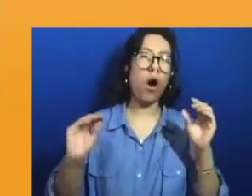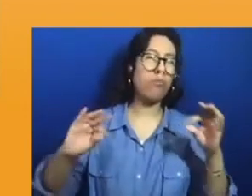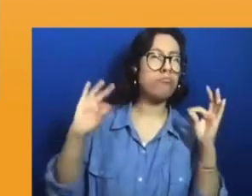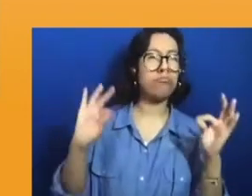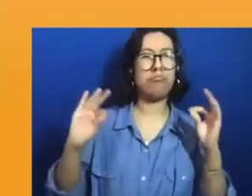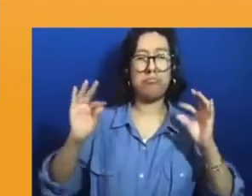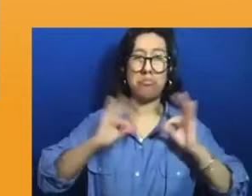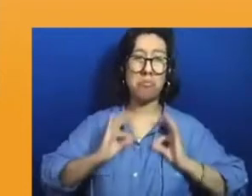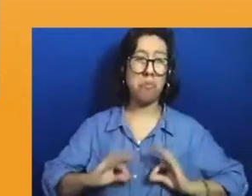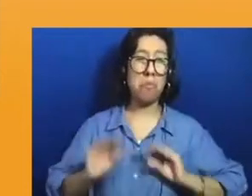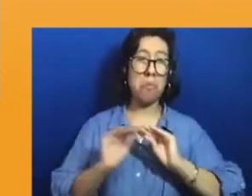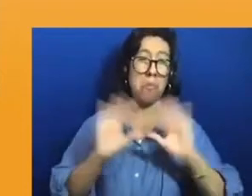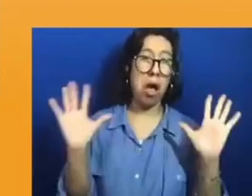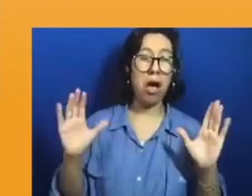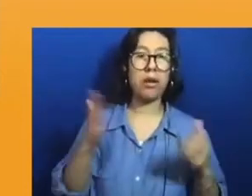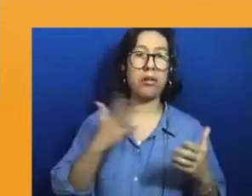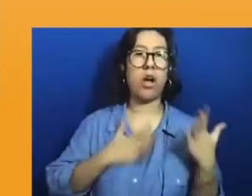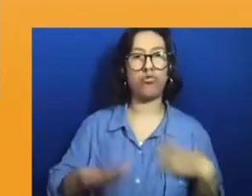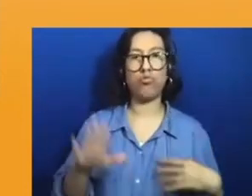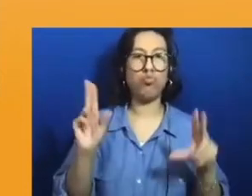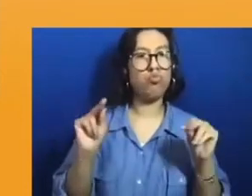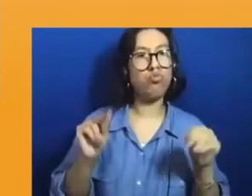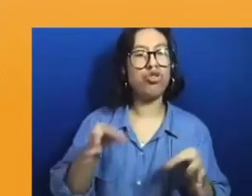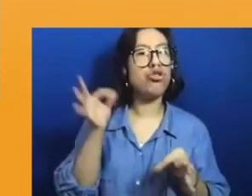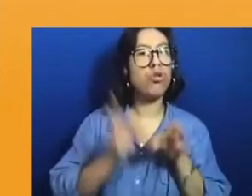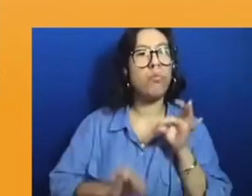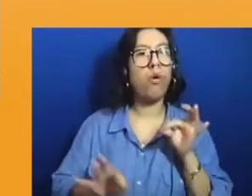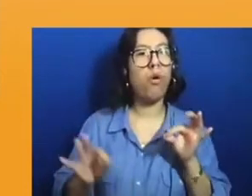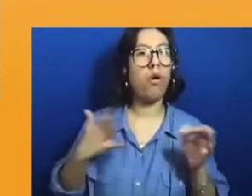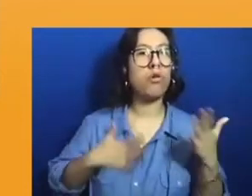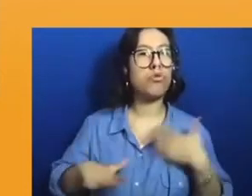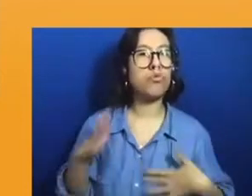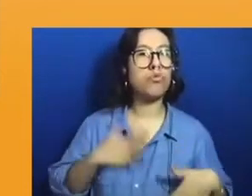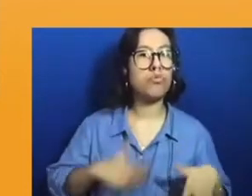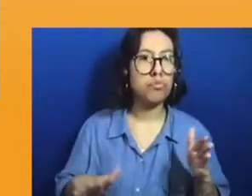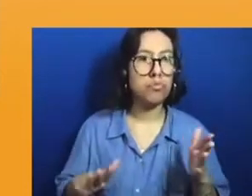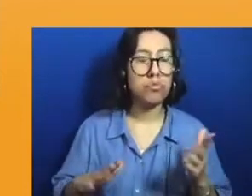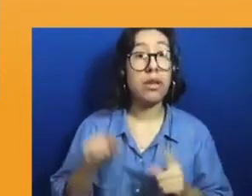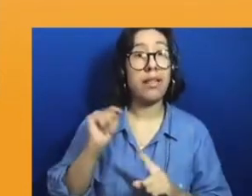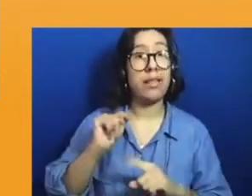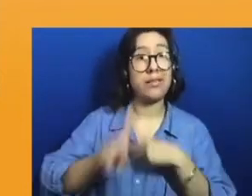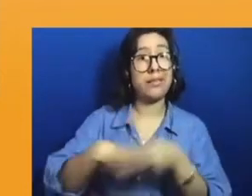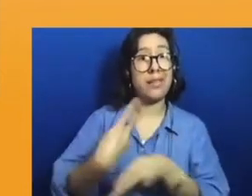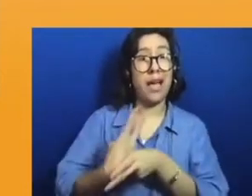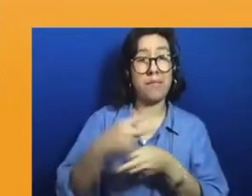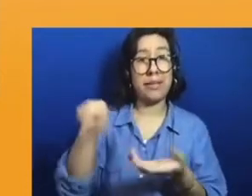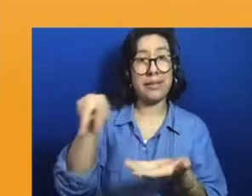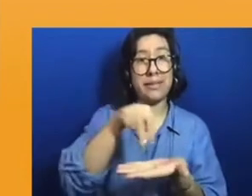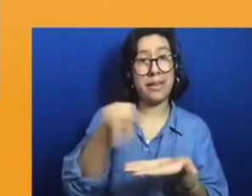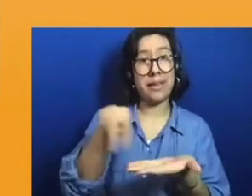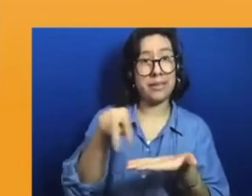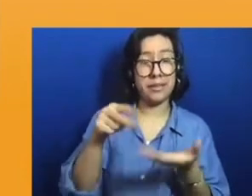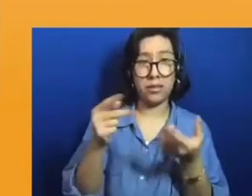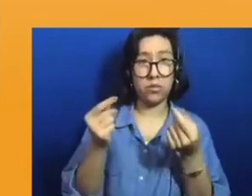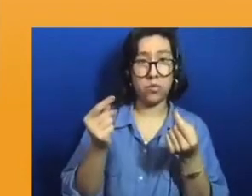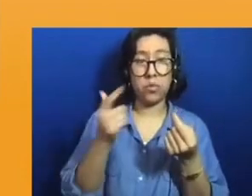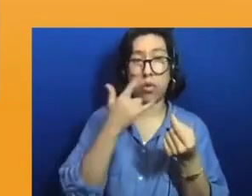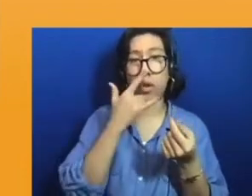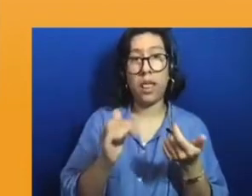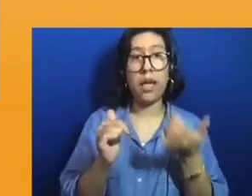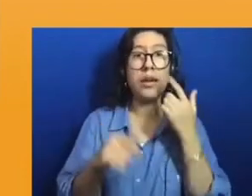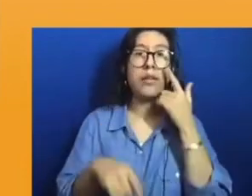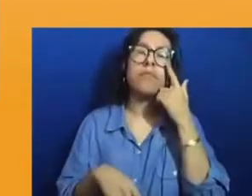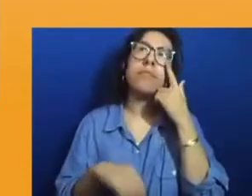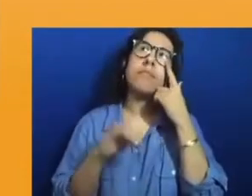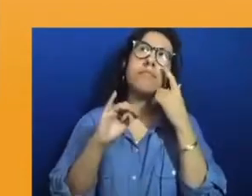disfraces elaborados. Y la mayor parte del tiempo, este tipo de danza se hace para